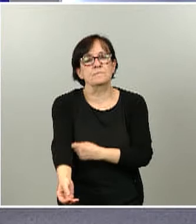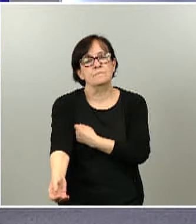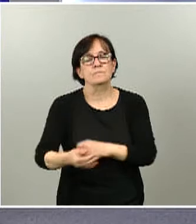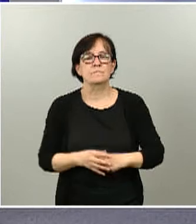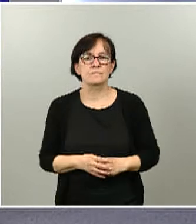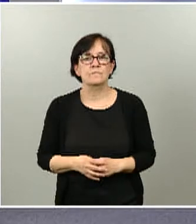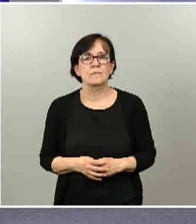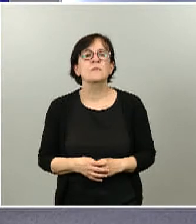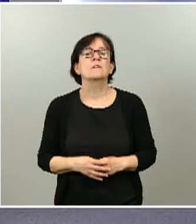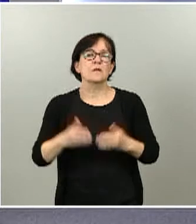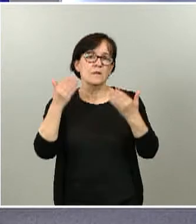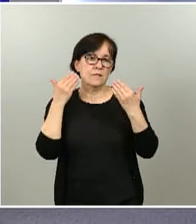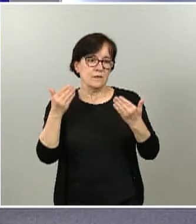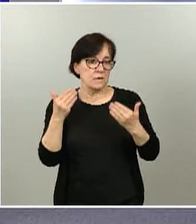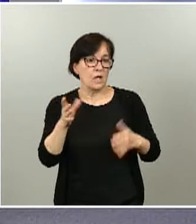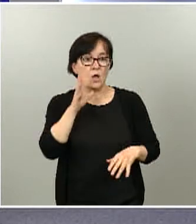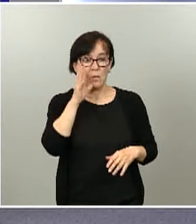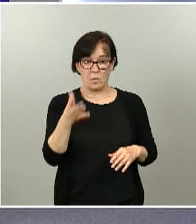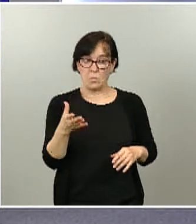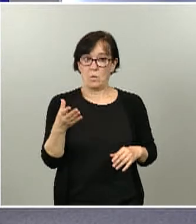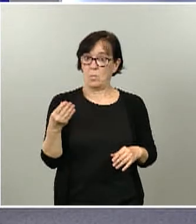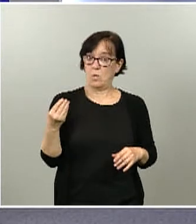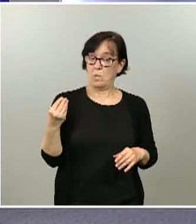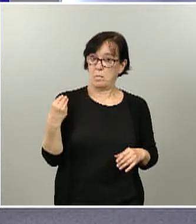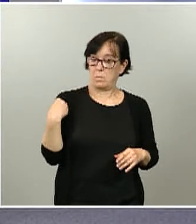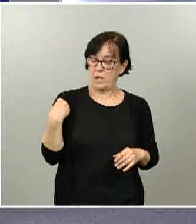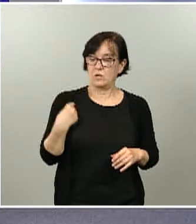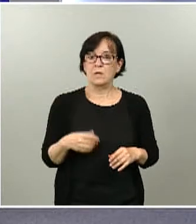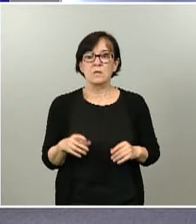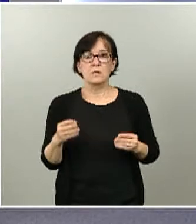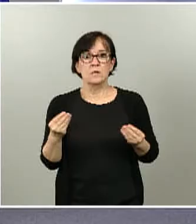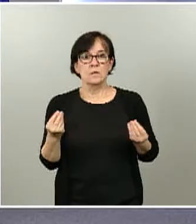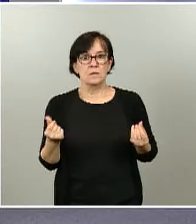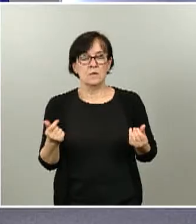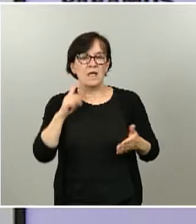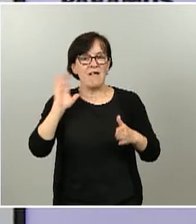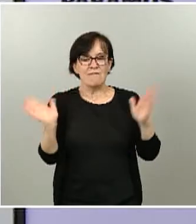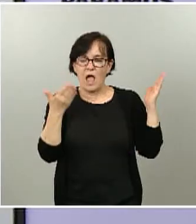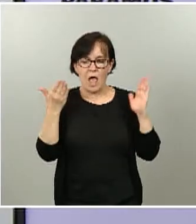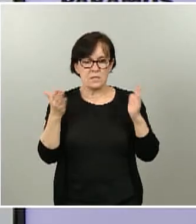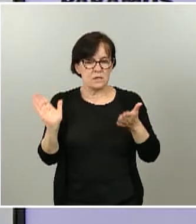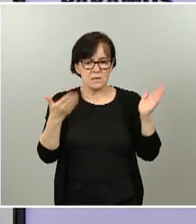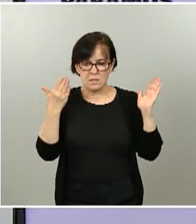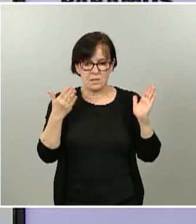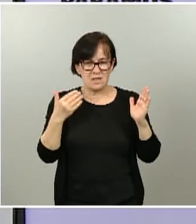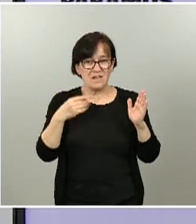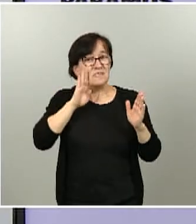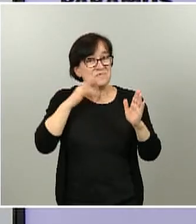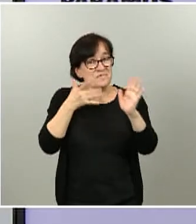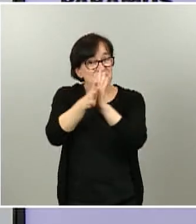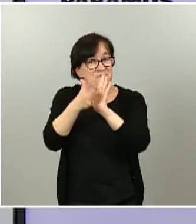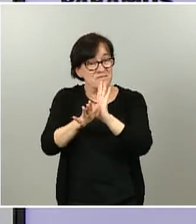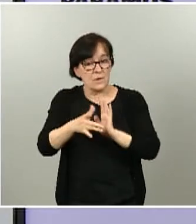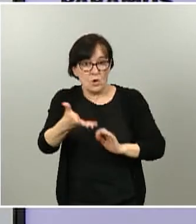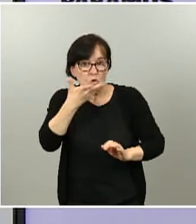Gracias, May, por su pregunta. En principio, las fases están previstas en los términos que ustedes conocen.